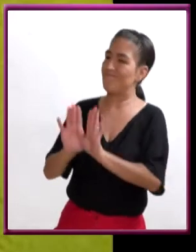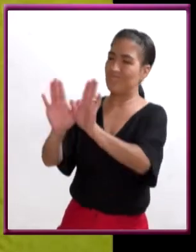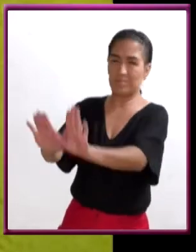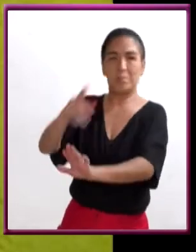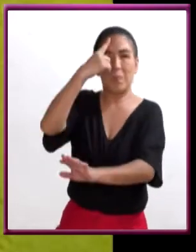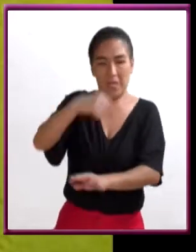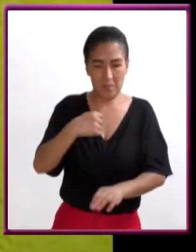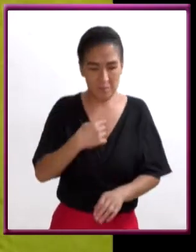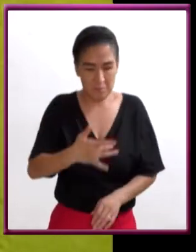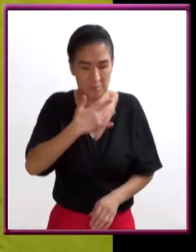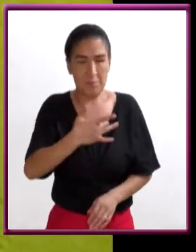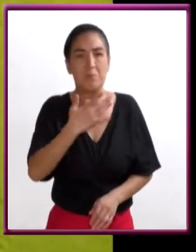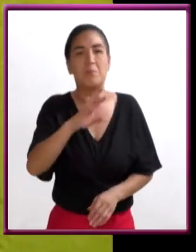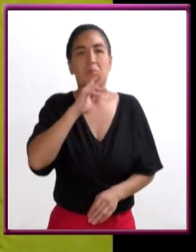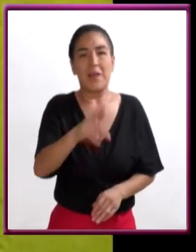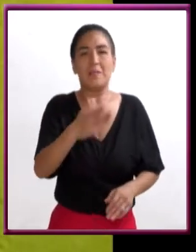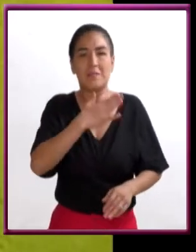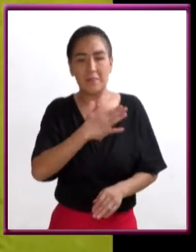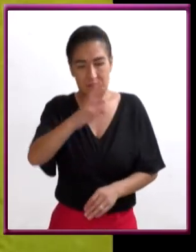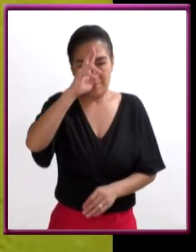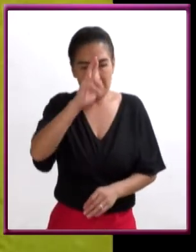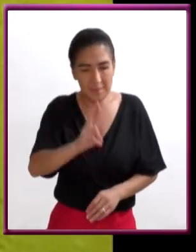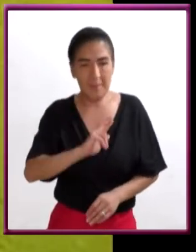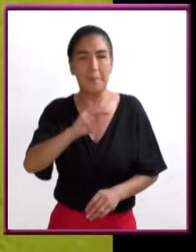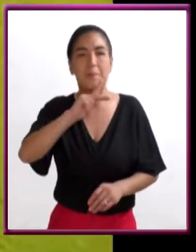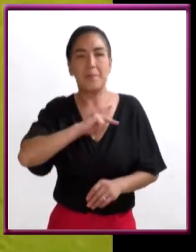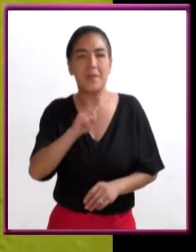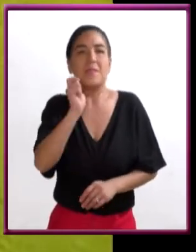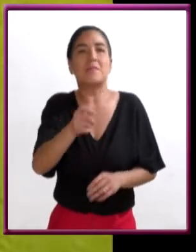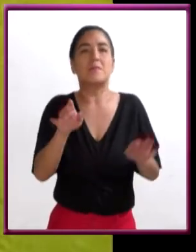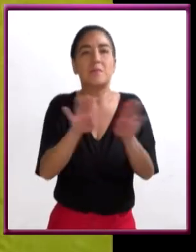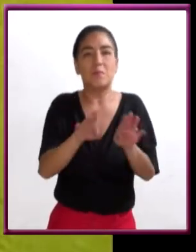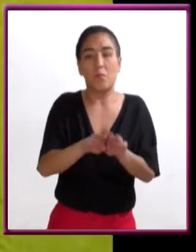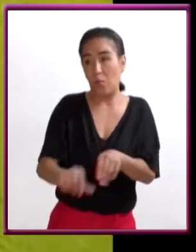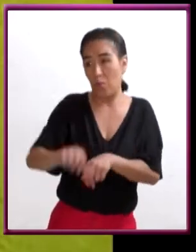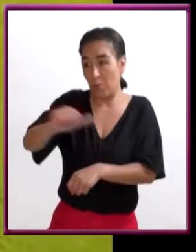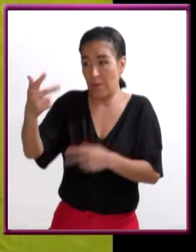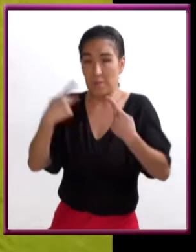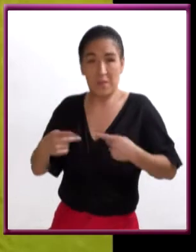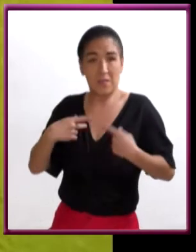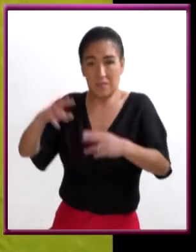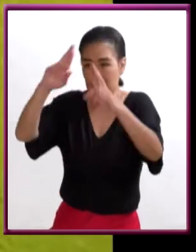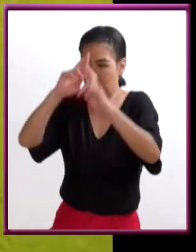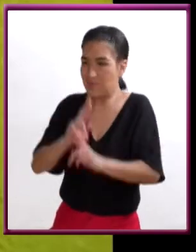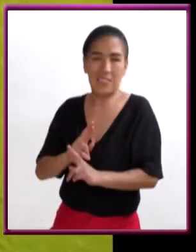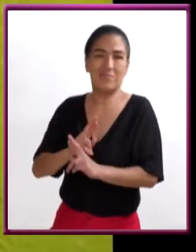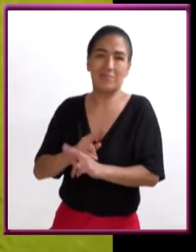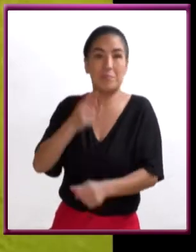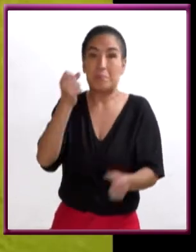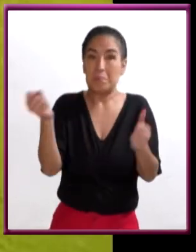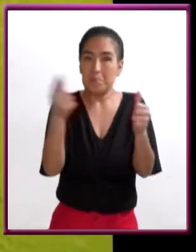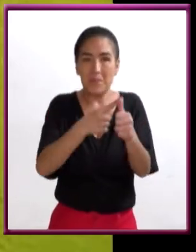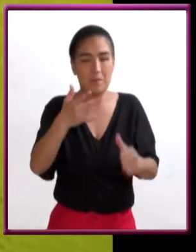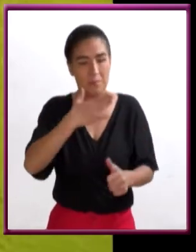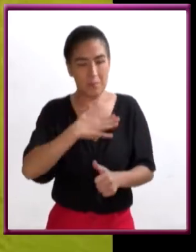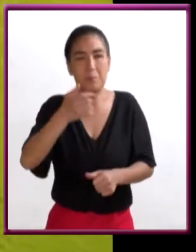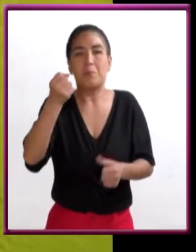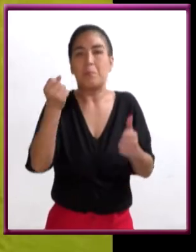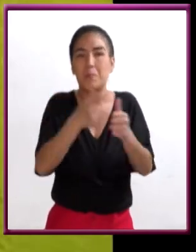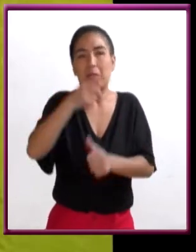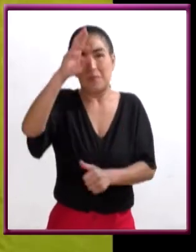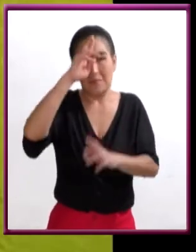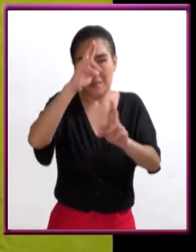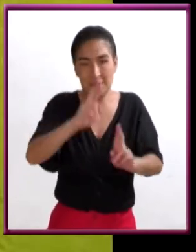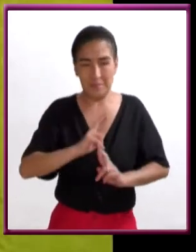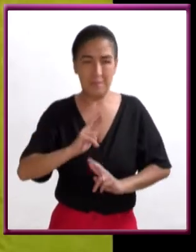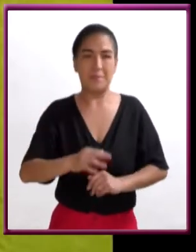personal. Tenemos que empezar a respetarnos. O sea, es imposible que alguien más nos respete si nosotros no nos respetamos a